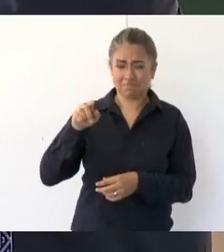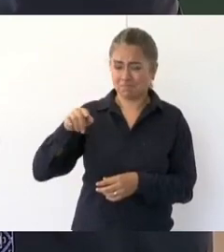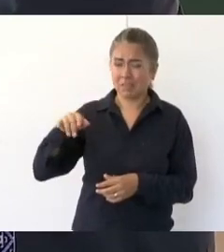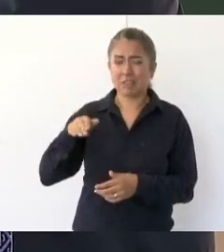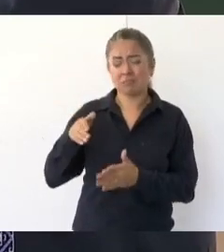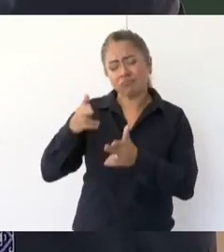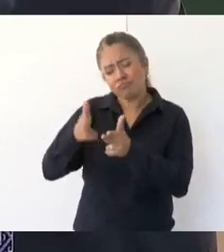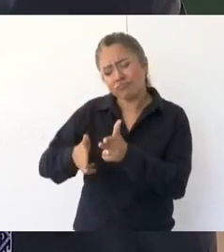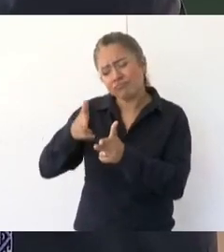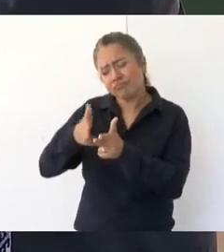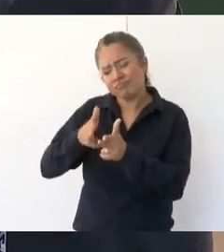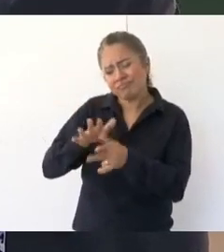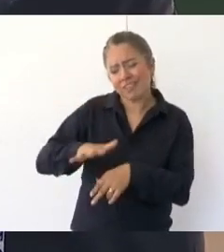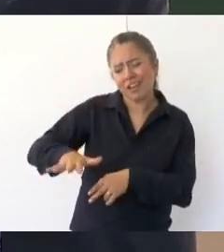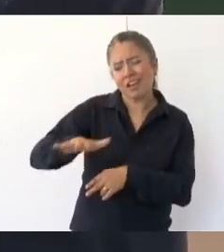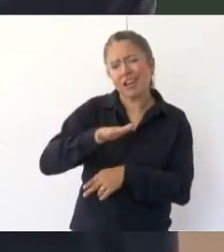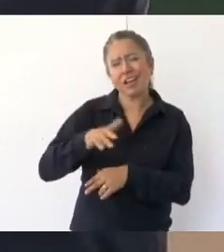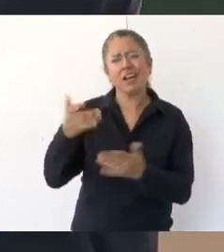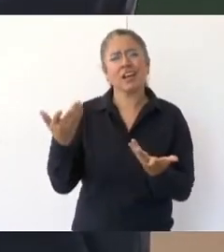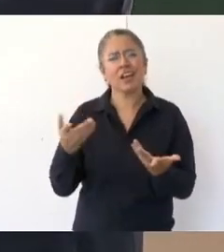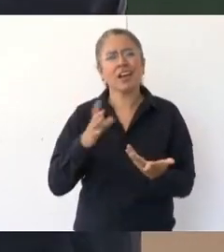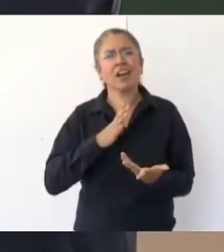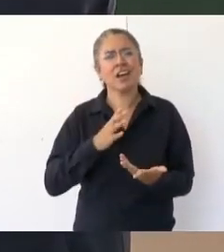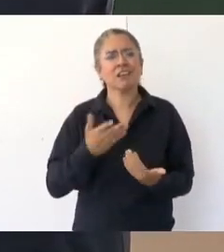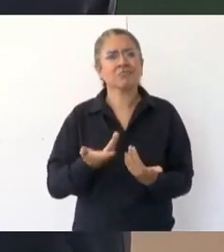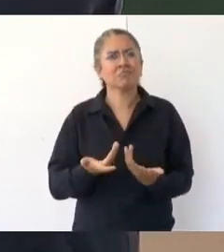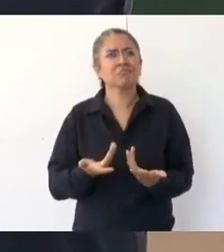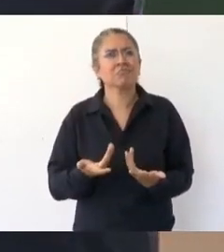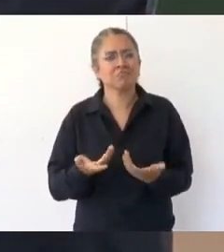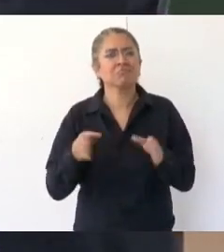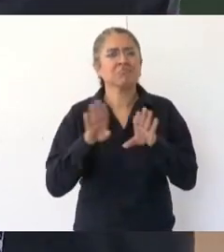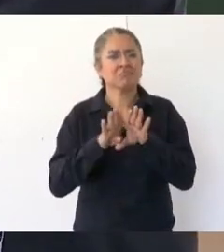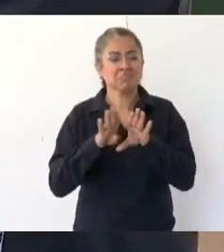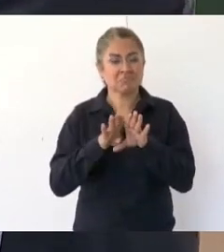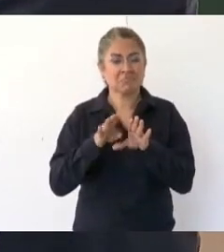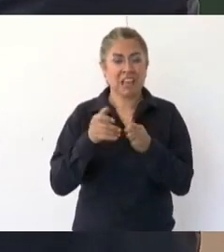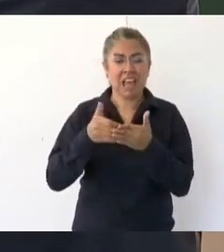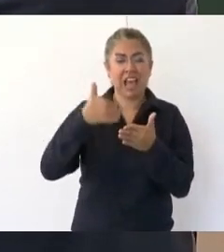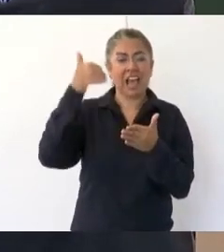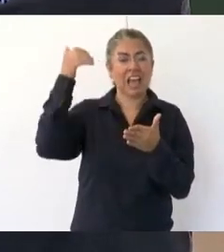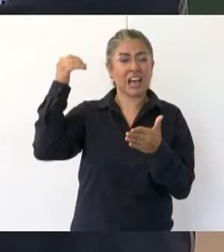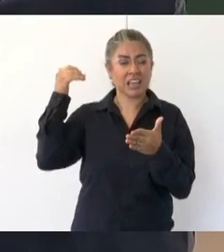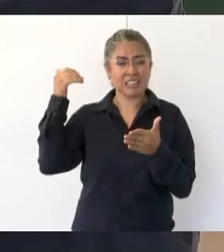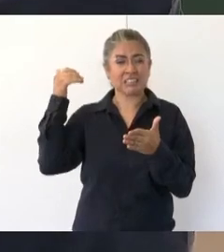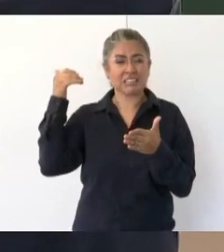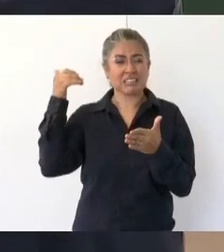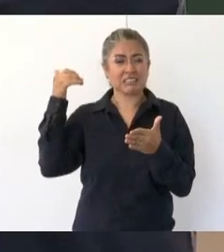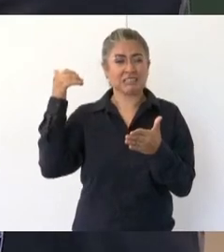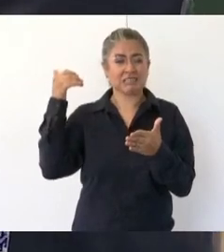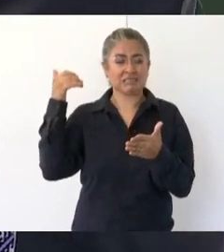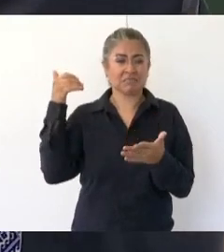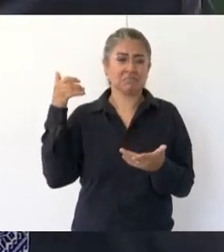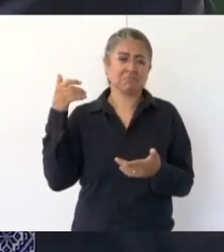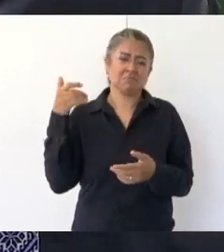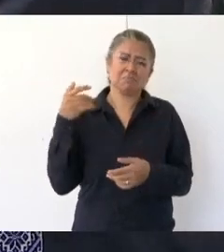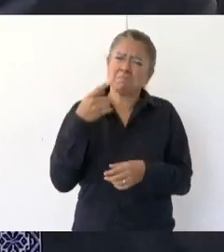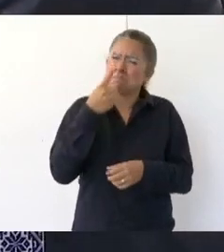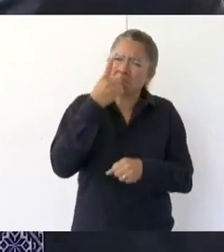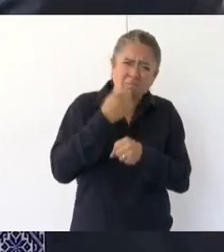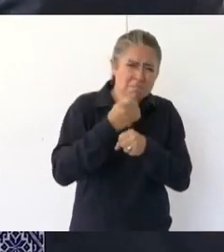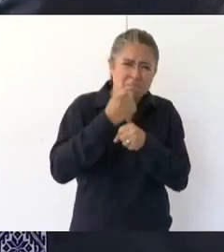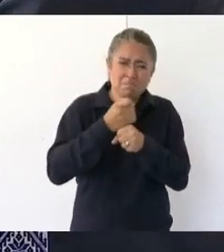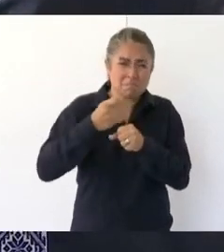los trenes de pasajeros. Empezaron a construirse los primeros trenes de pasajeros. El primero que se construyó